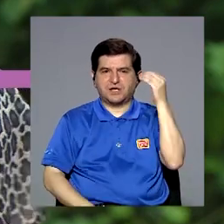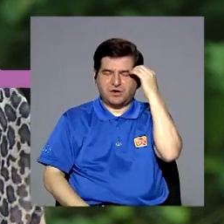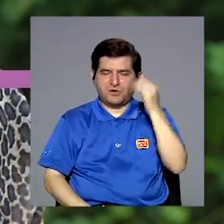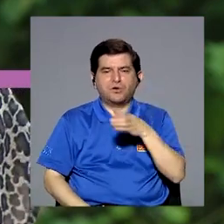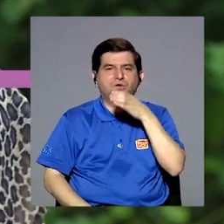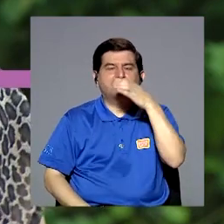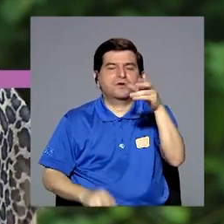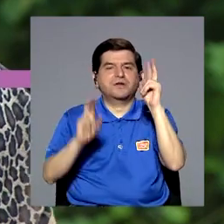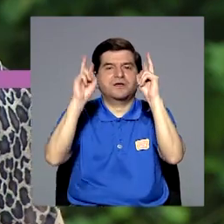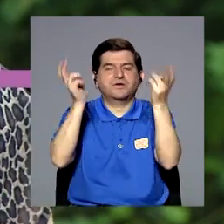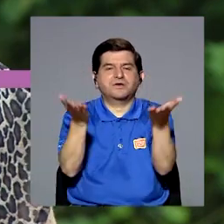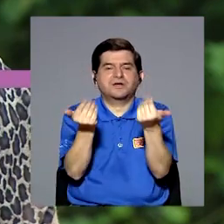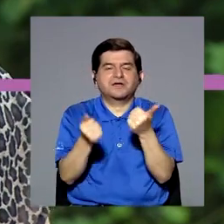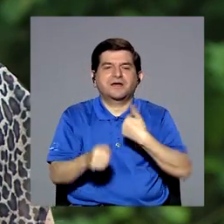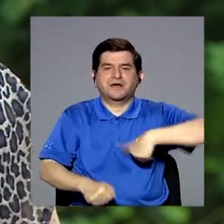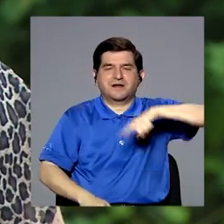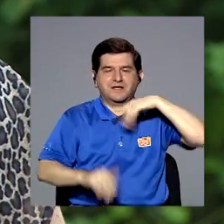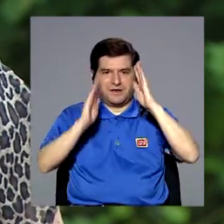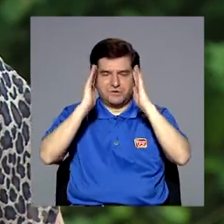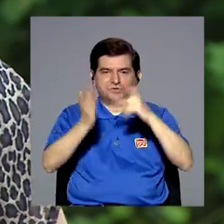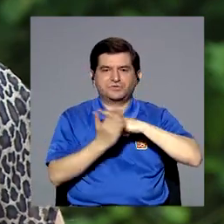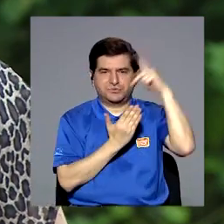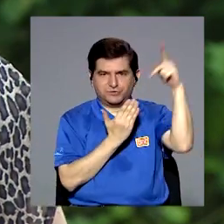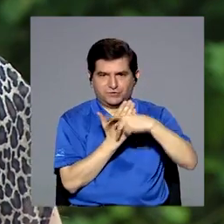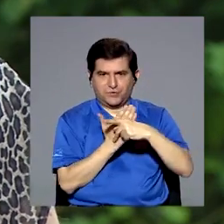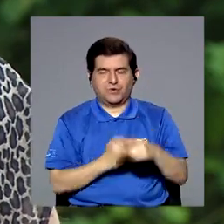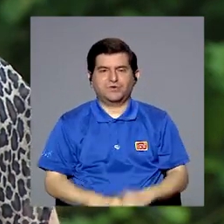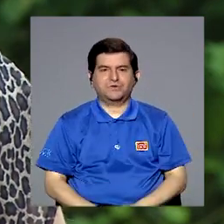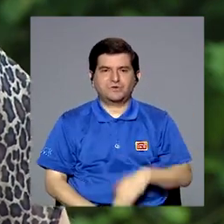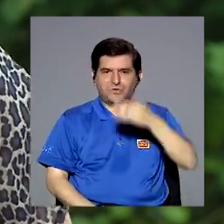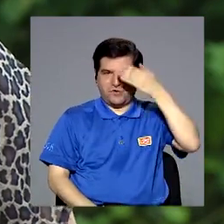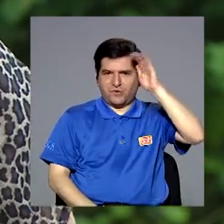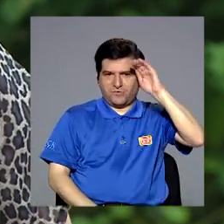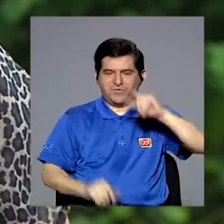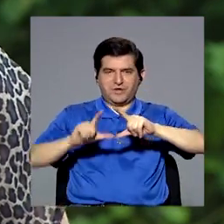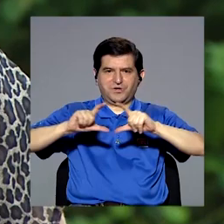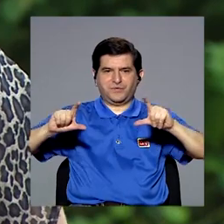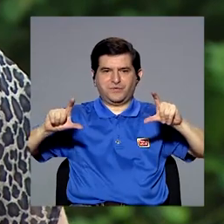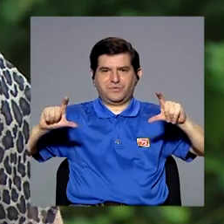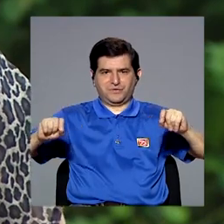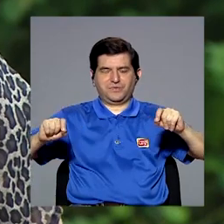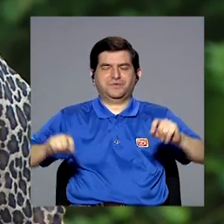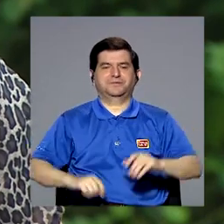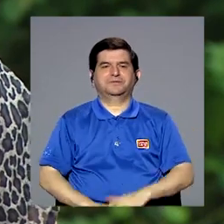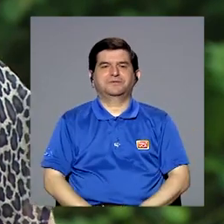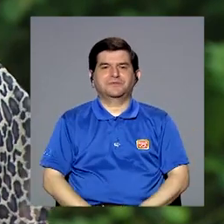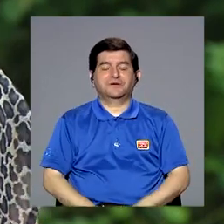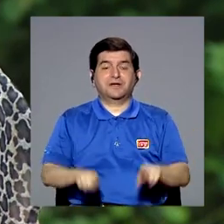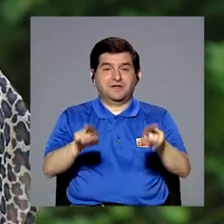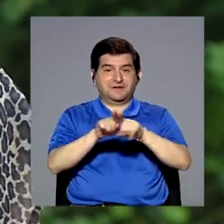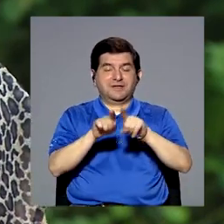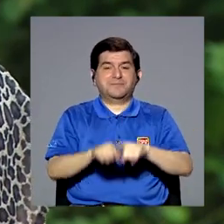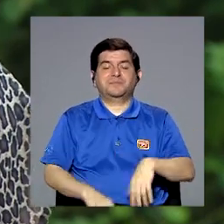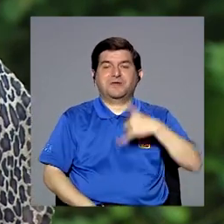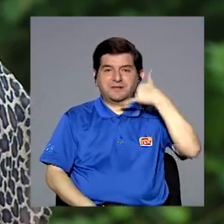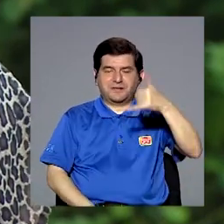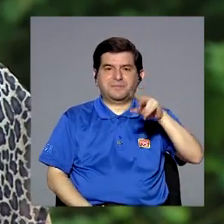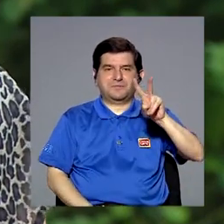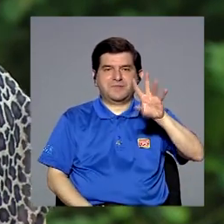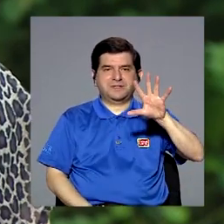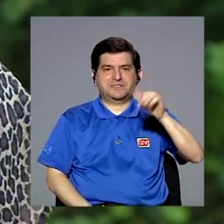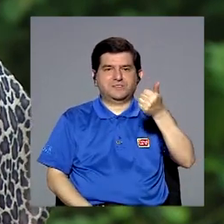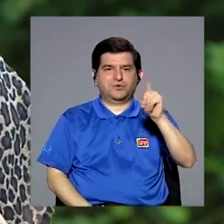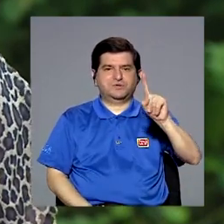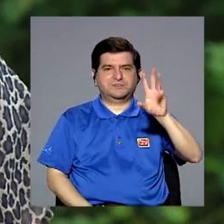opinión y sugerencias de temas que quisiera que tratemos en el programa. El Facebook es Vivir Mejor Canal UCR y nuestro teléfono